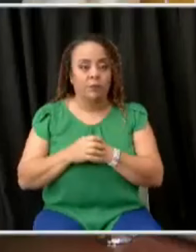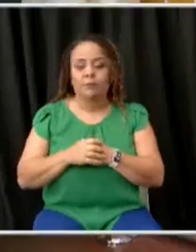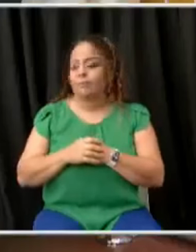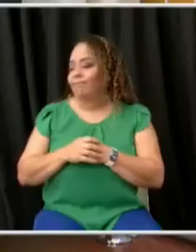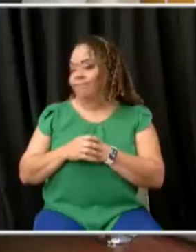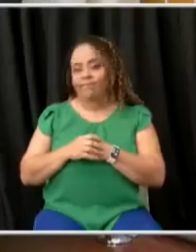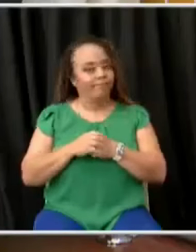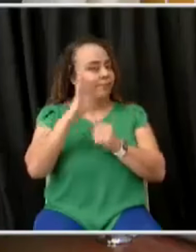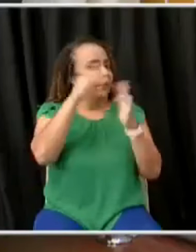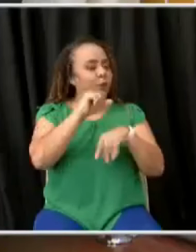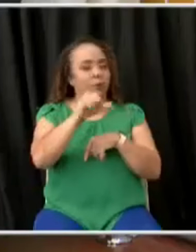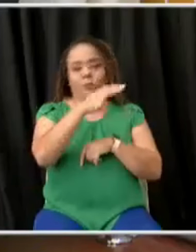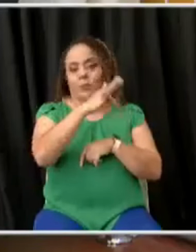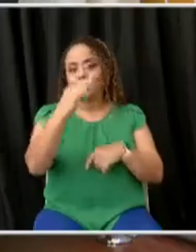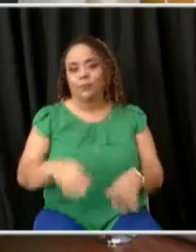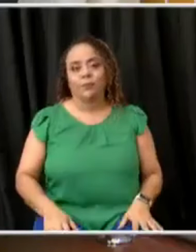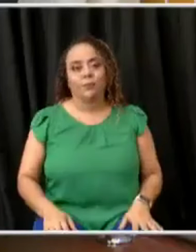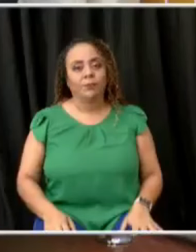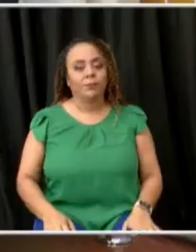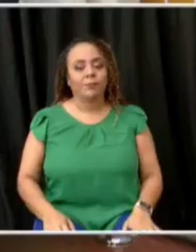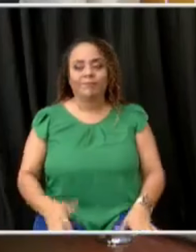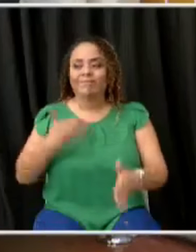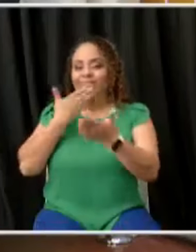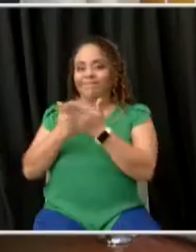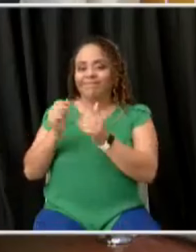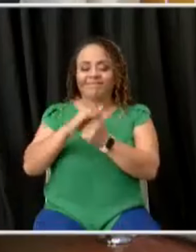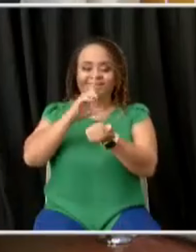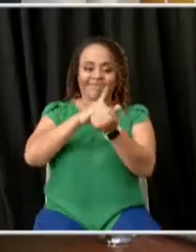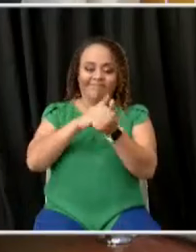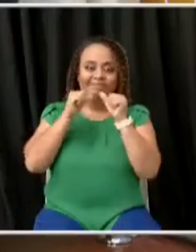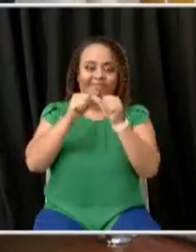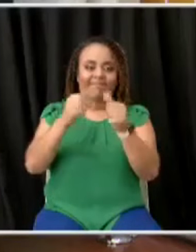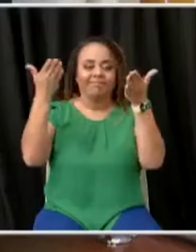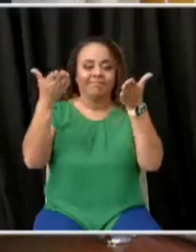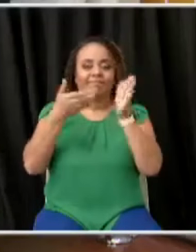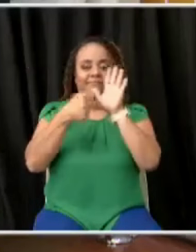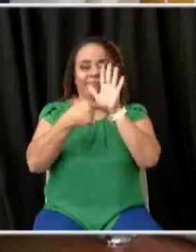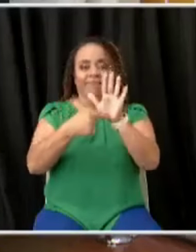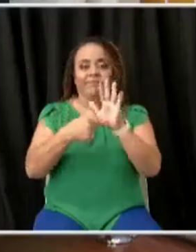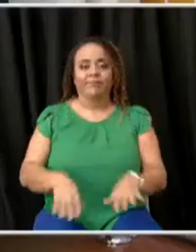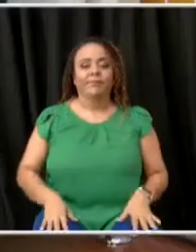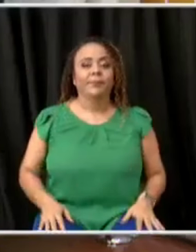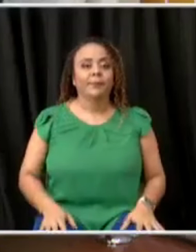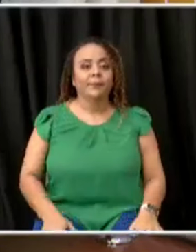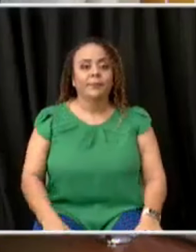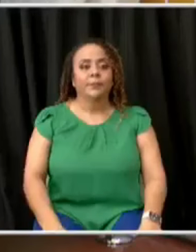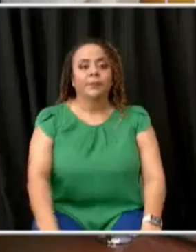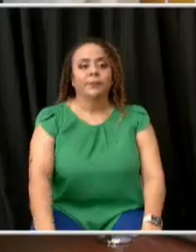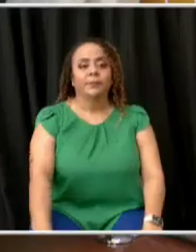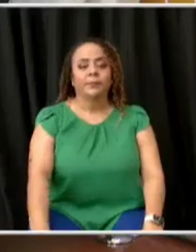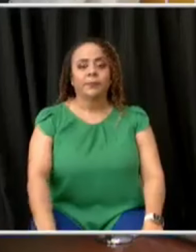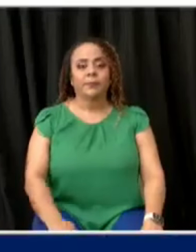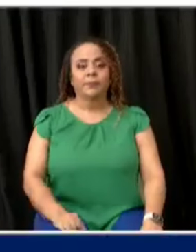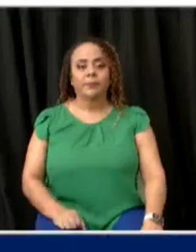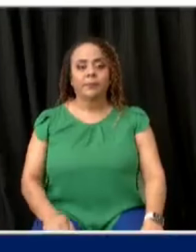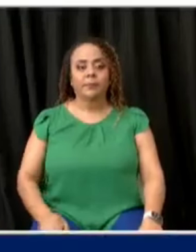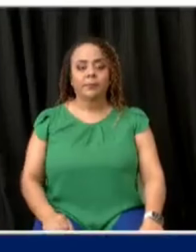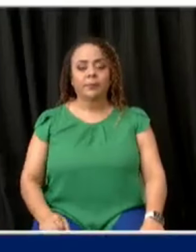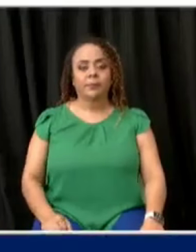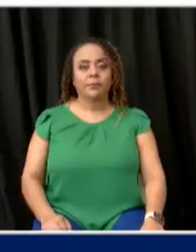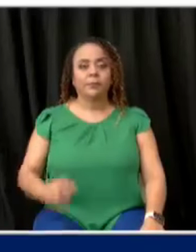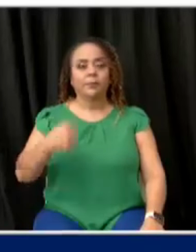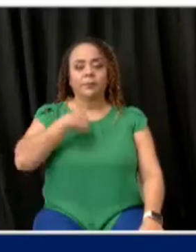otra alternativa. Ok. Bueno, doctor, continuamos con la presentación de la diapositiva que nos traía, por favor. Sí. Les